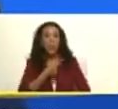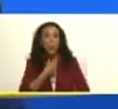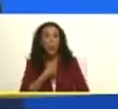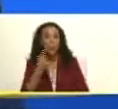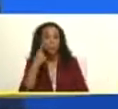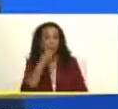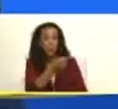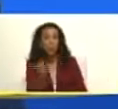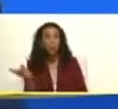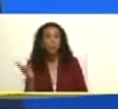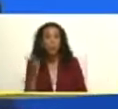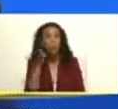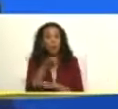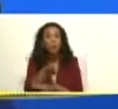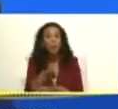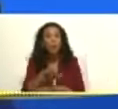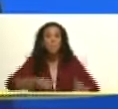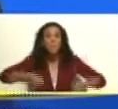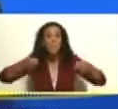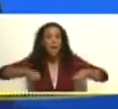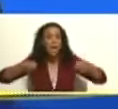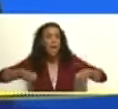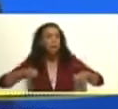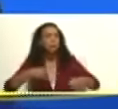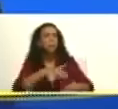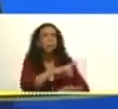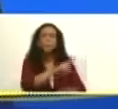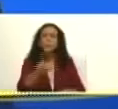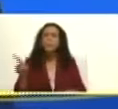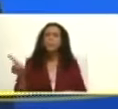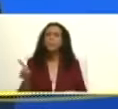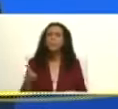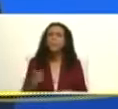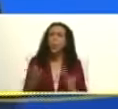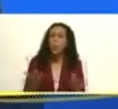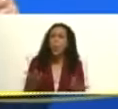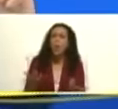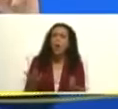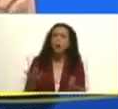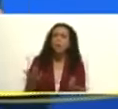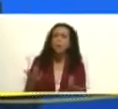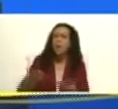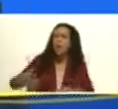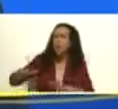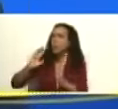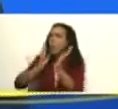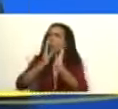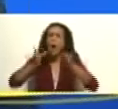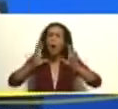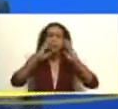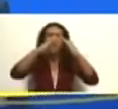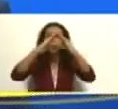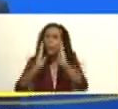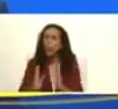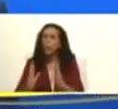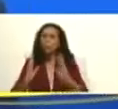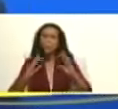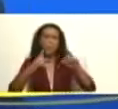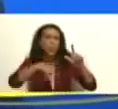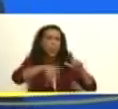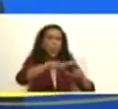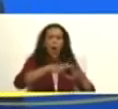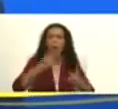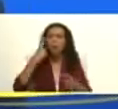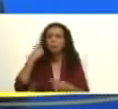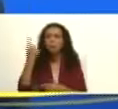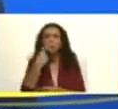mundo. Lo primero que hace es recorrer los mercados populares. Luego recorre los abastos populares, pequeños. Y